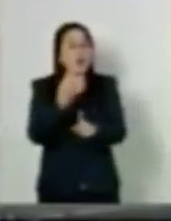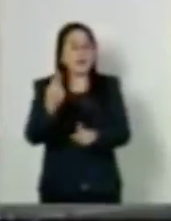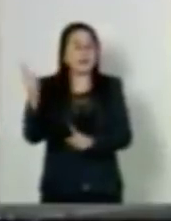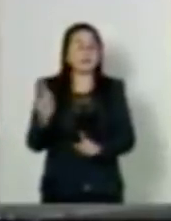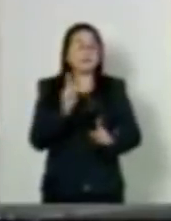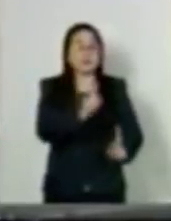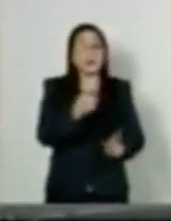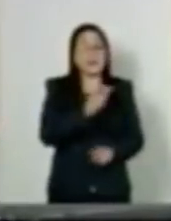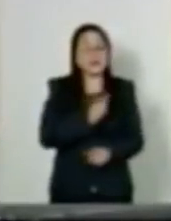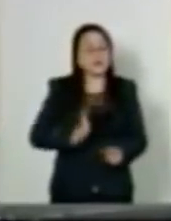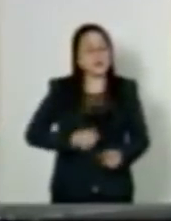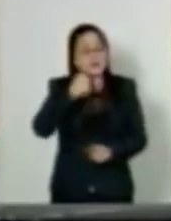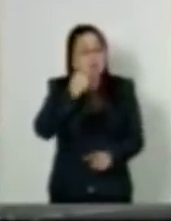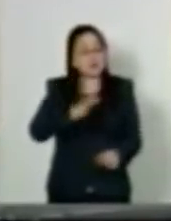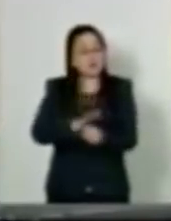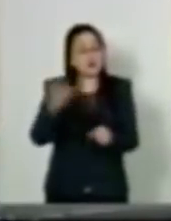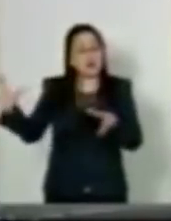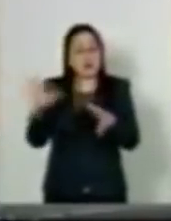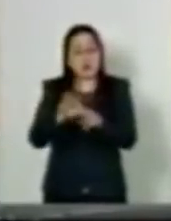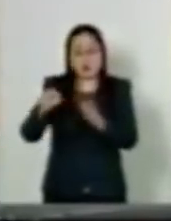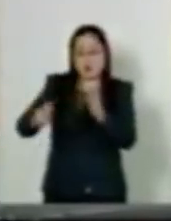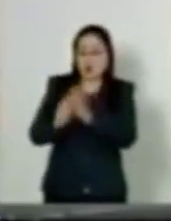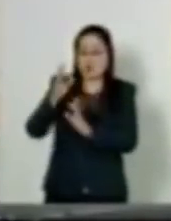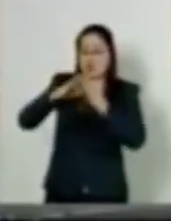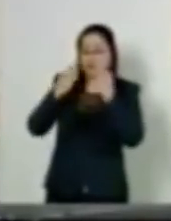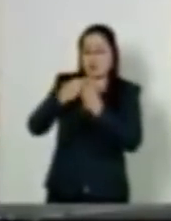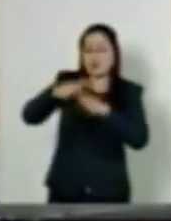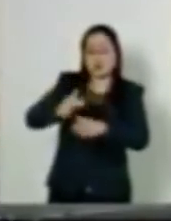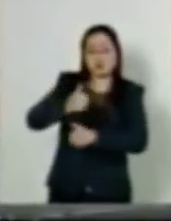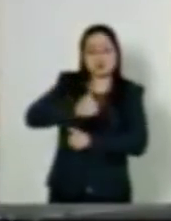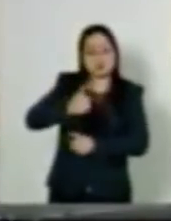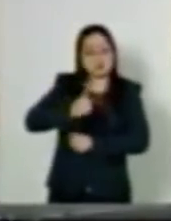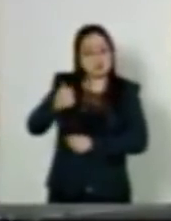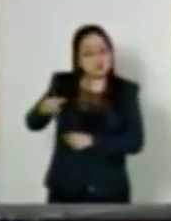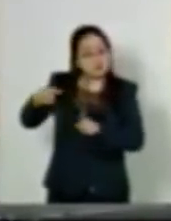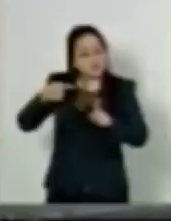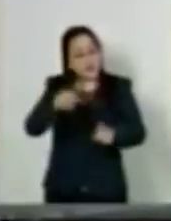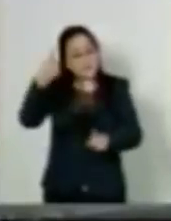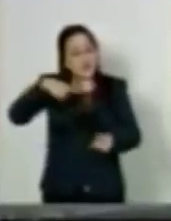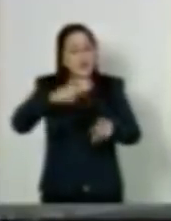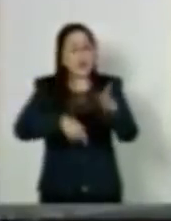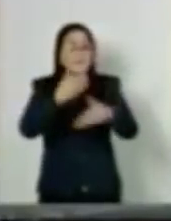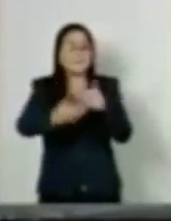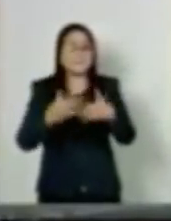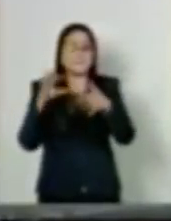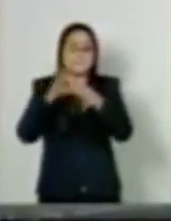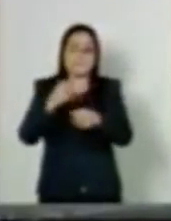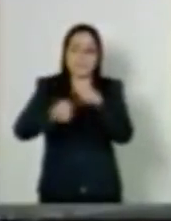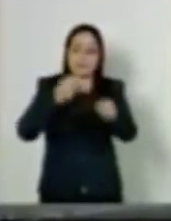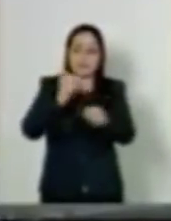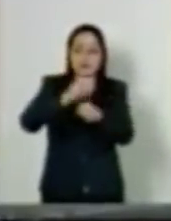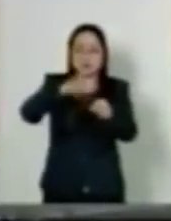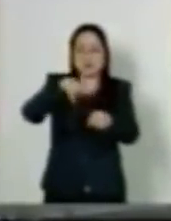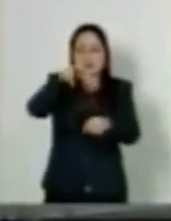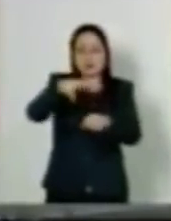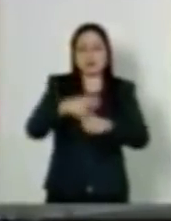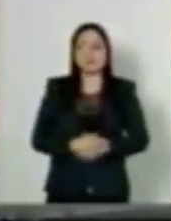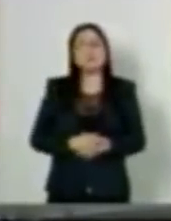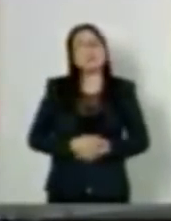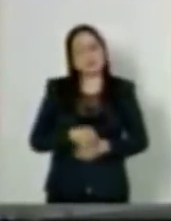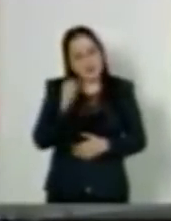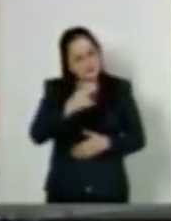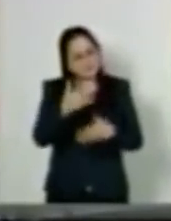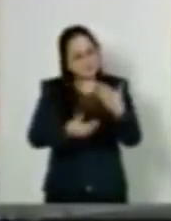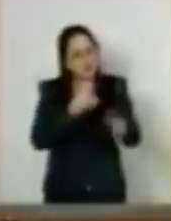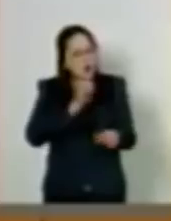el presidente pretende legitimar y reorientar el uso de la fuerza en los próximos procesos del 2018 y así